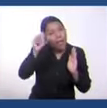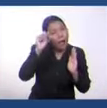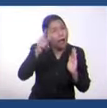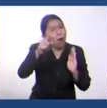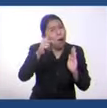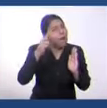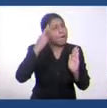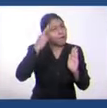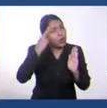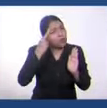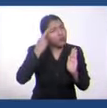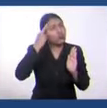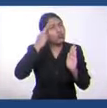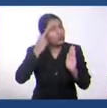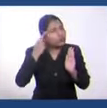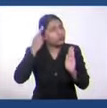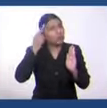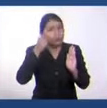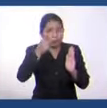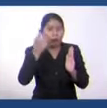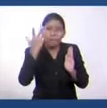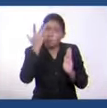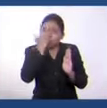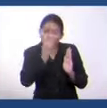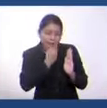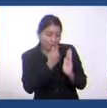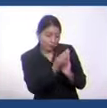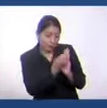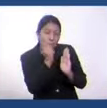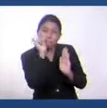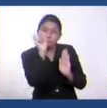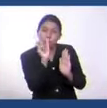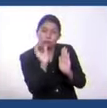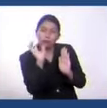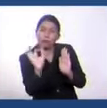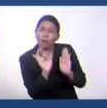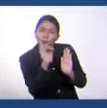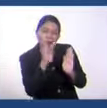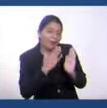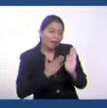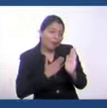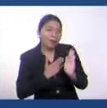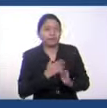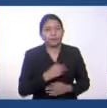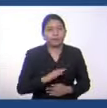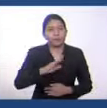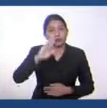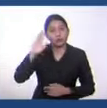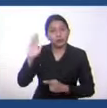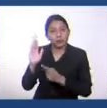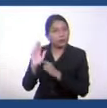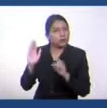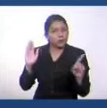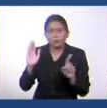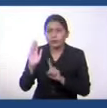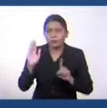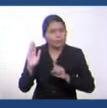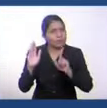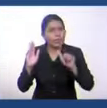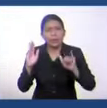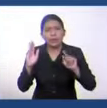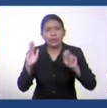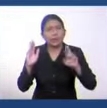reflexionar. Buscan crear belleza mediante la palabra. Los textos no literarios tienen como propósito